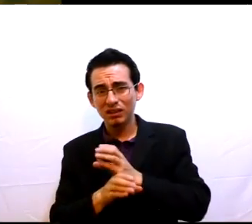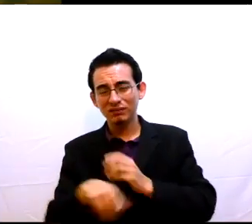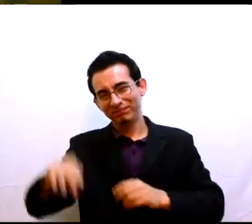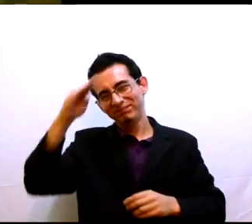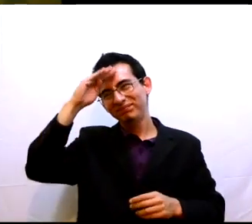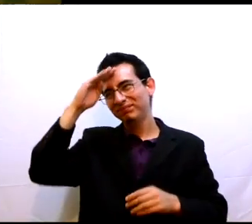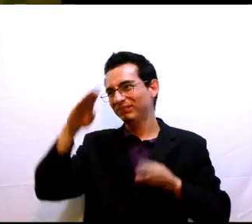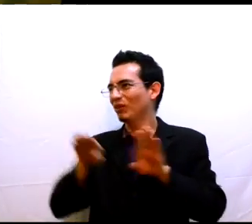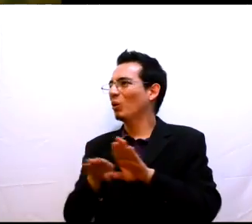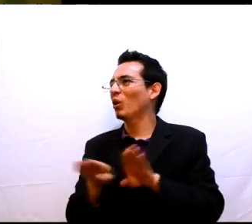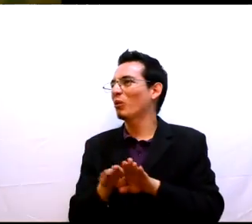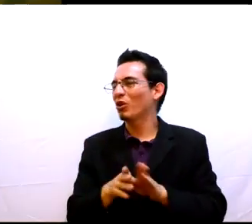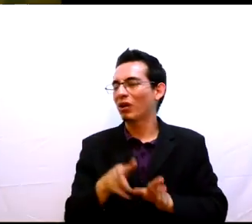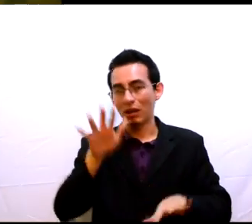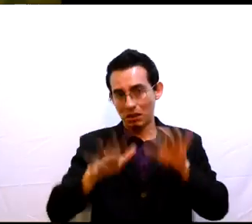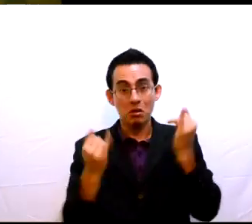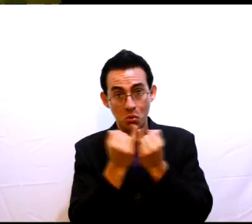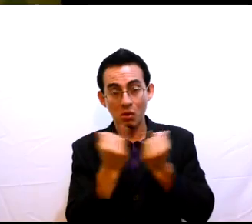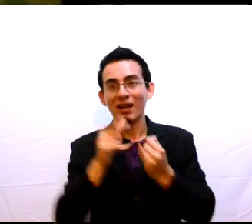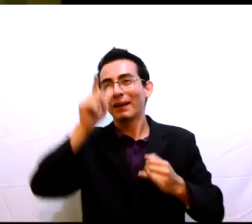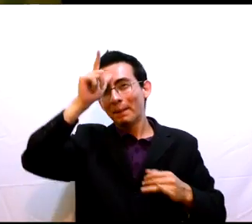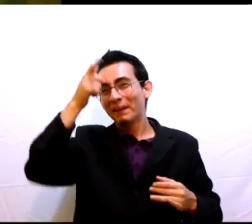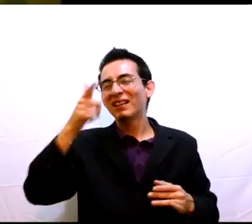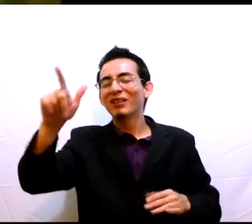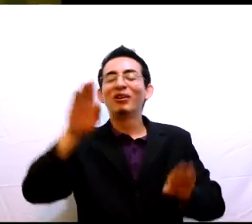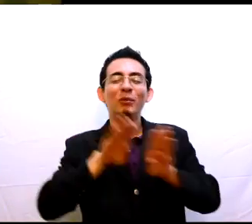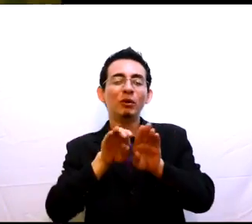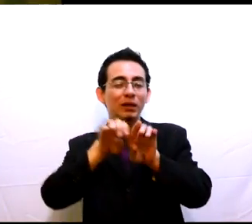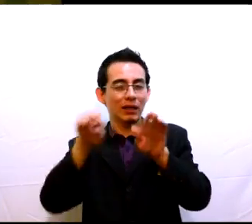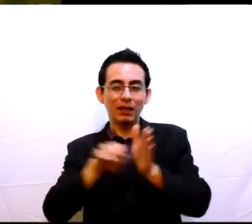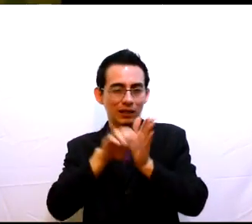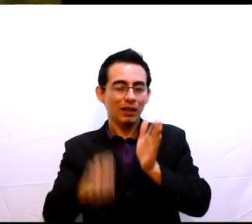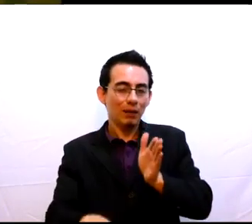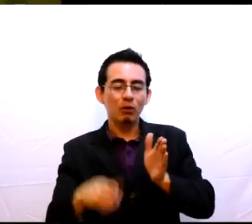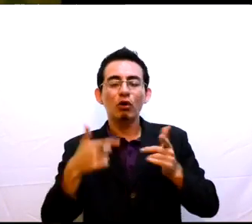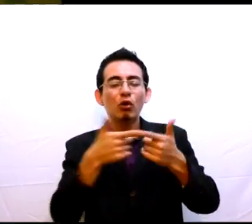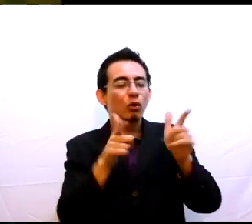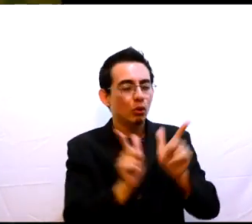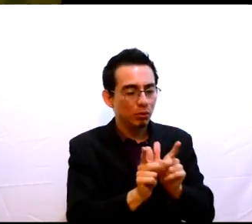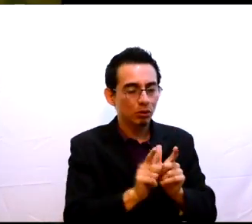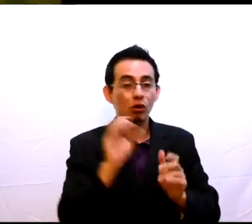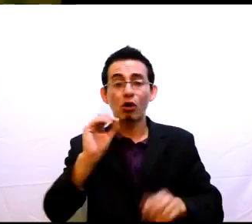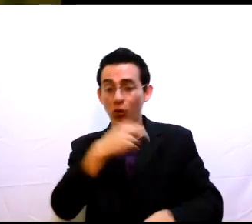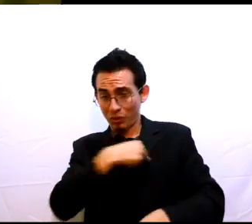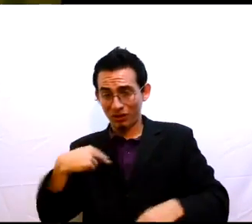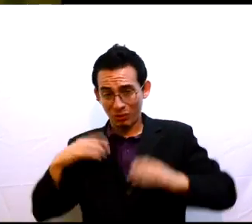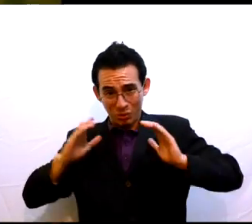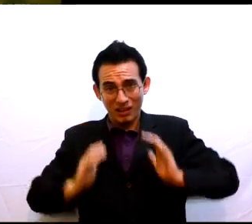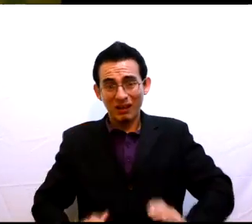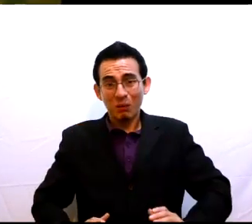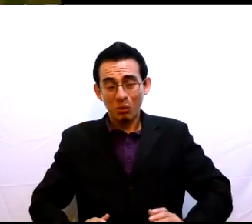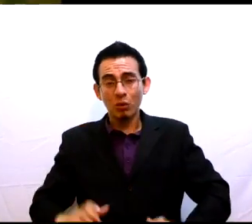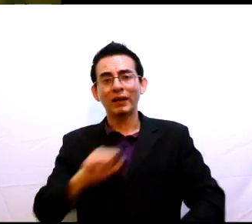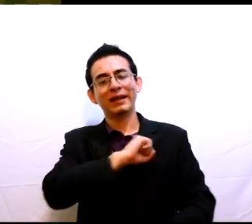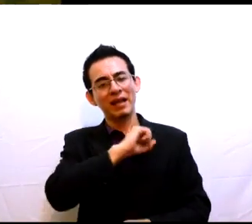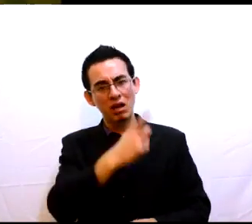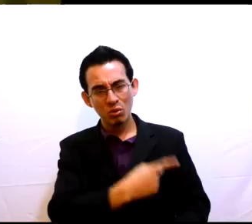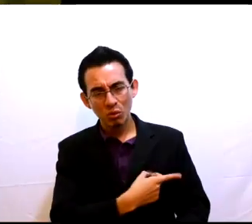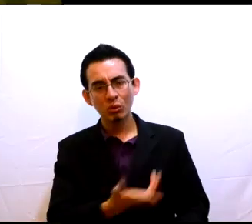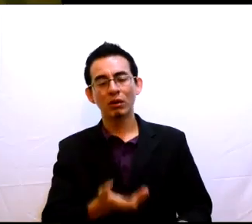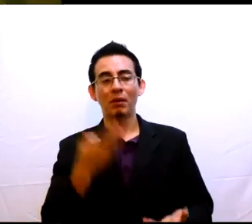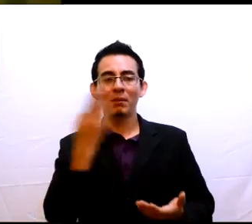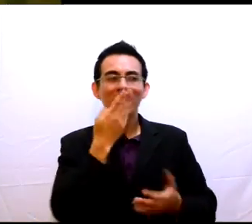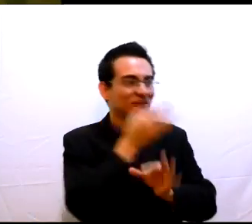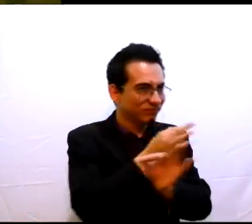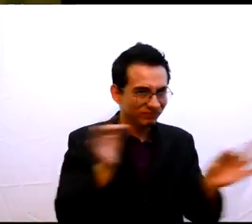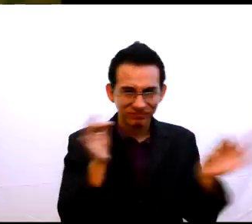mayordomo de las bendiciones espirituales somos mayordomos de nuestra salud de nuestro tiempo del evangelio